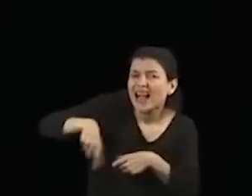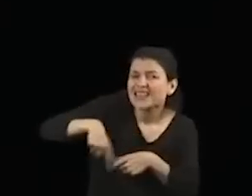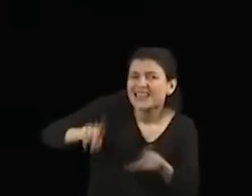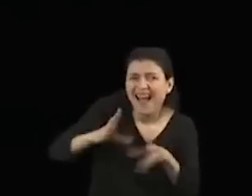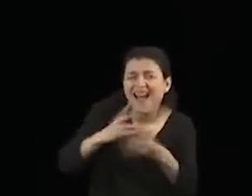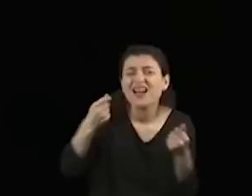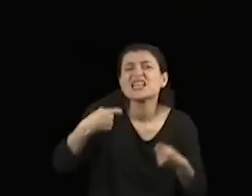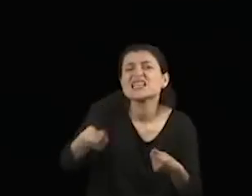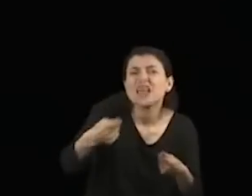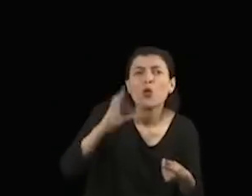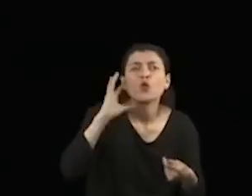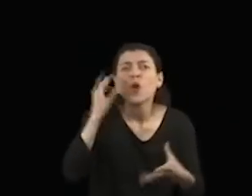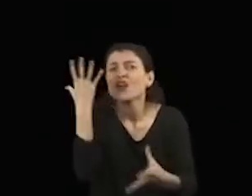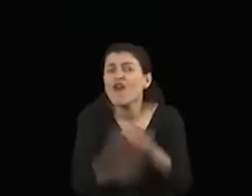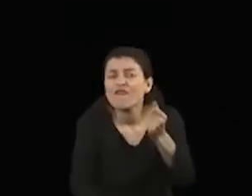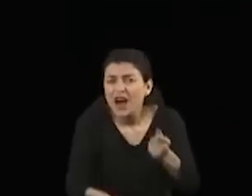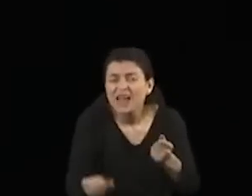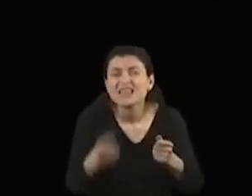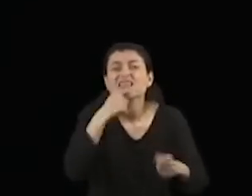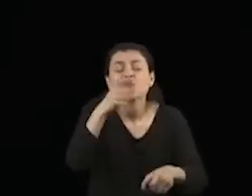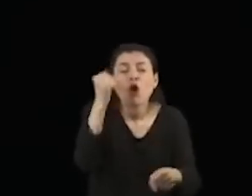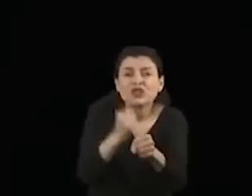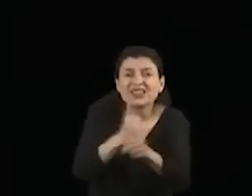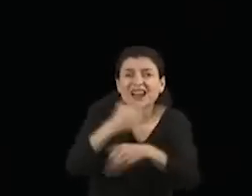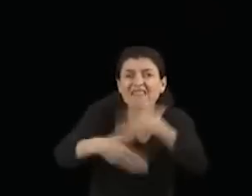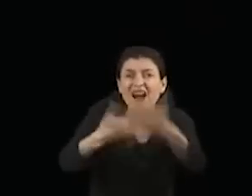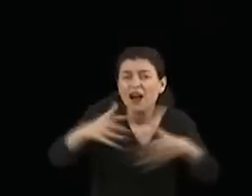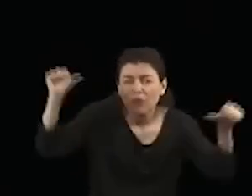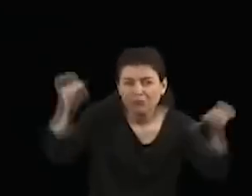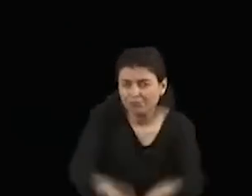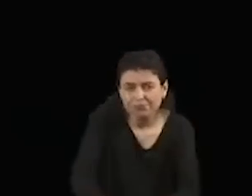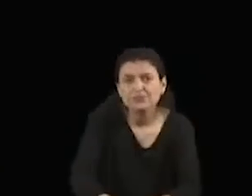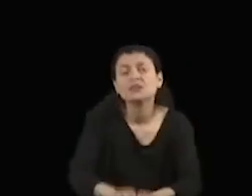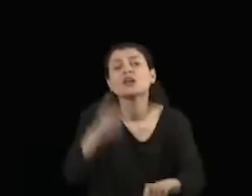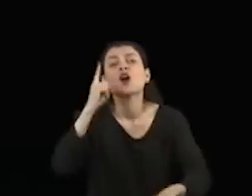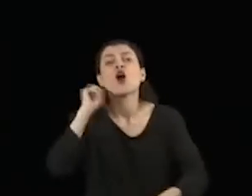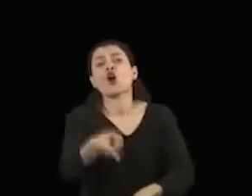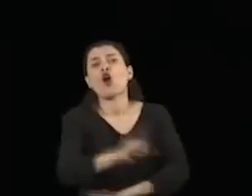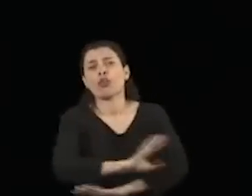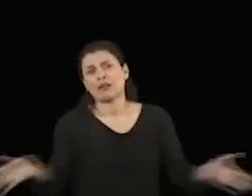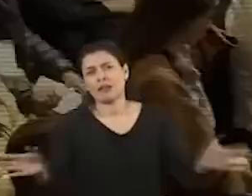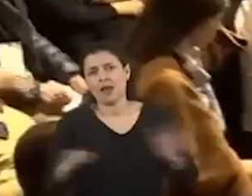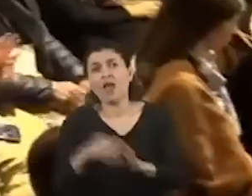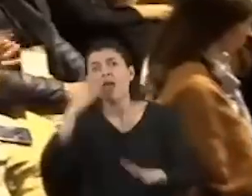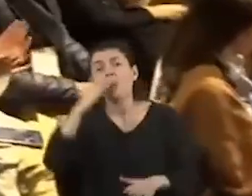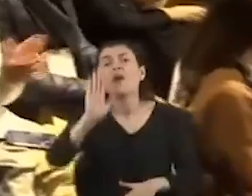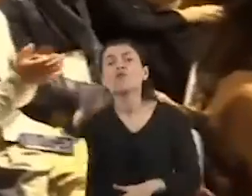de hacer las cosas desastrosamente mal, que se caguen de hambre por ser una mierda.